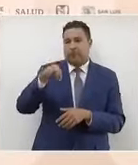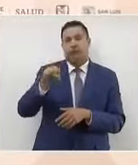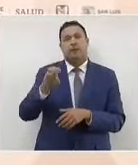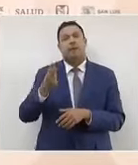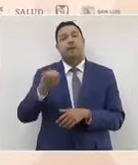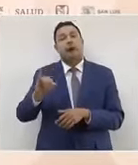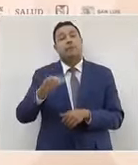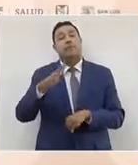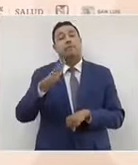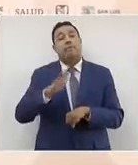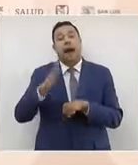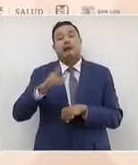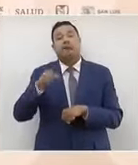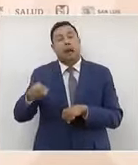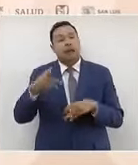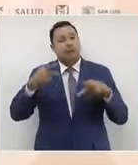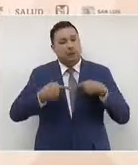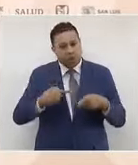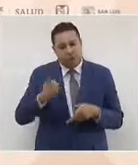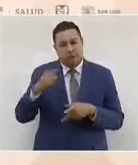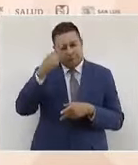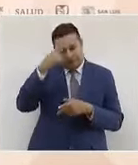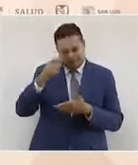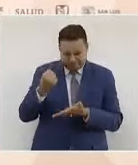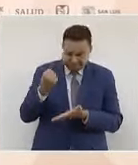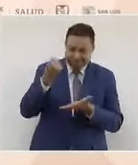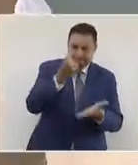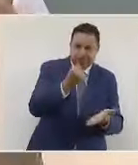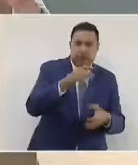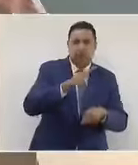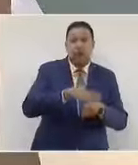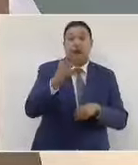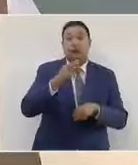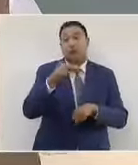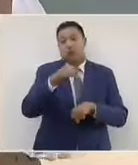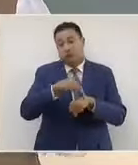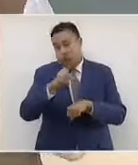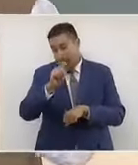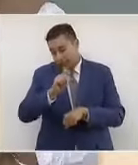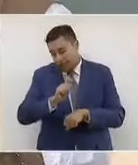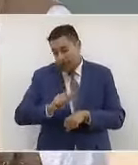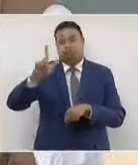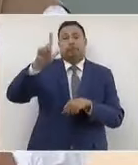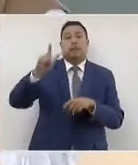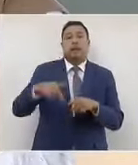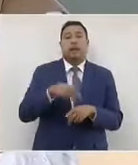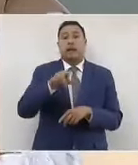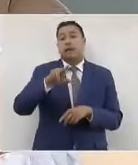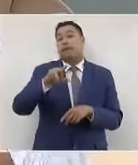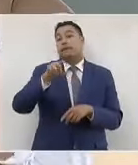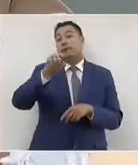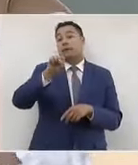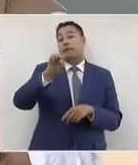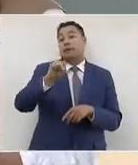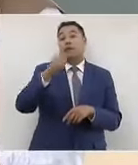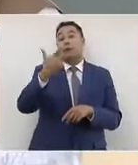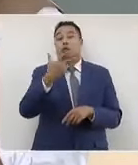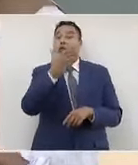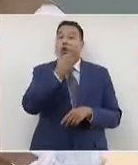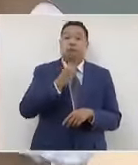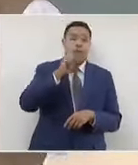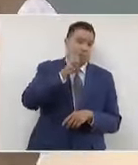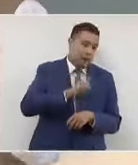invertido en tener personal y sobre todo médicas y médicos especialistas, es aquí, 68 médicas y médicos de